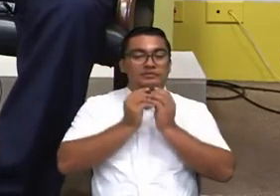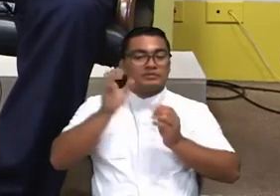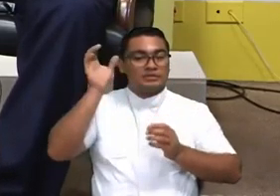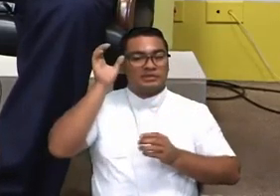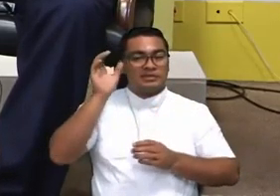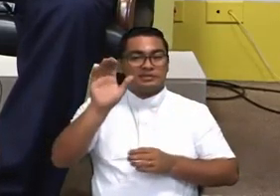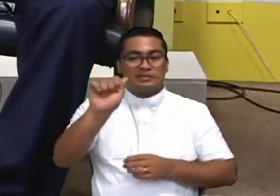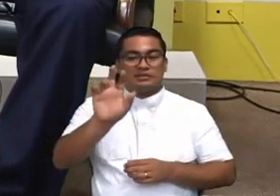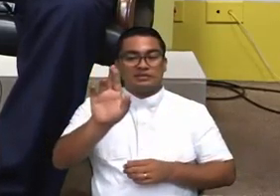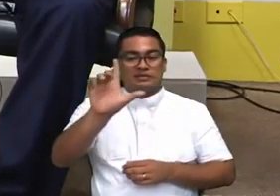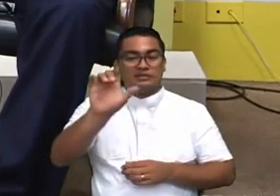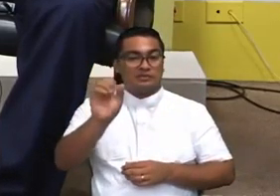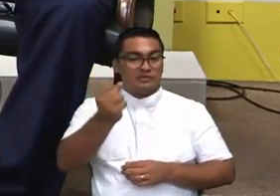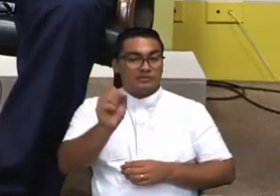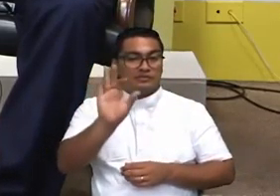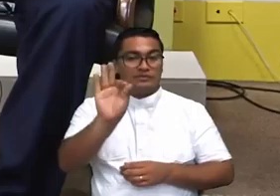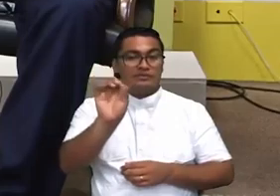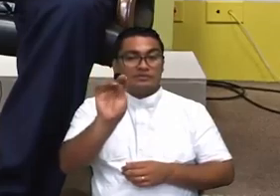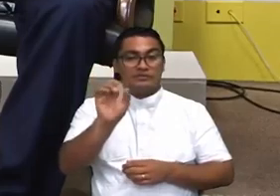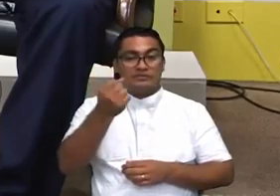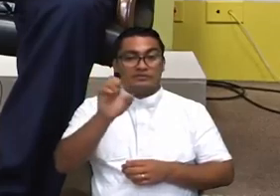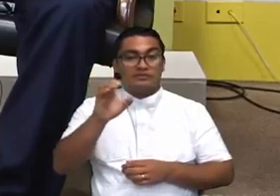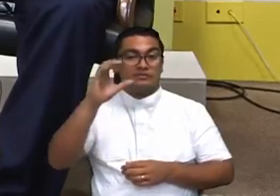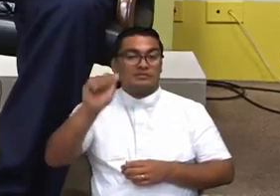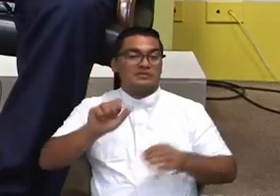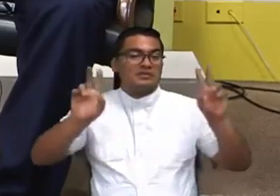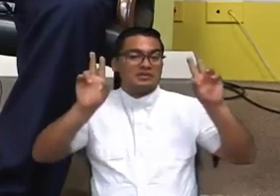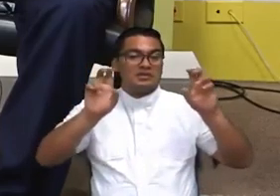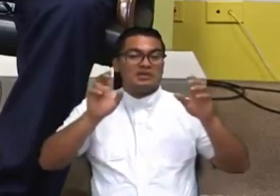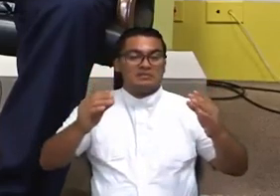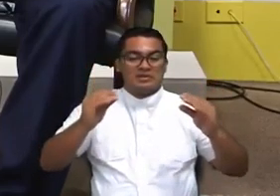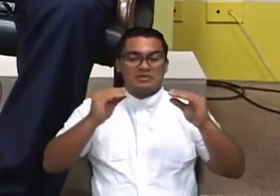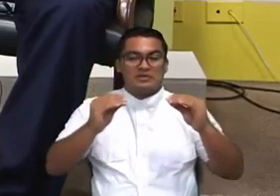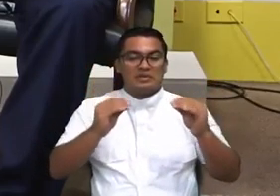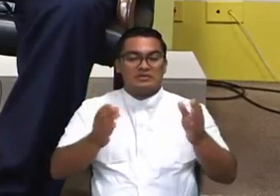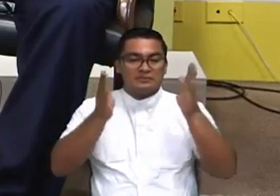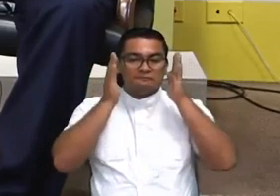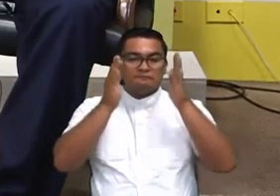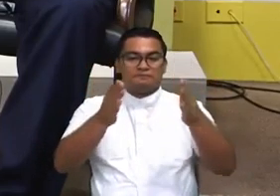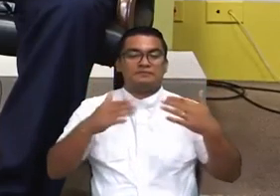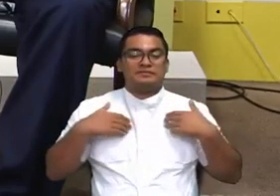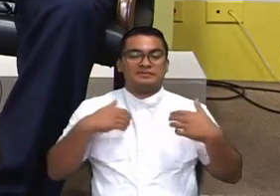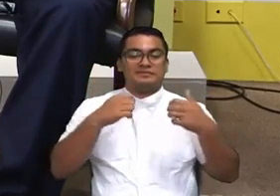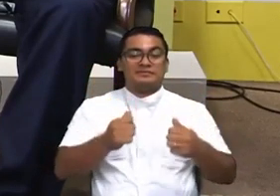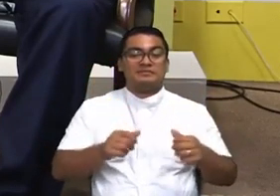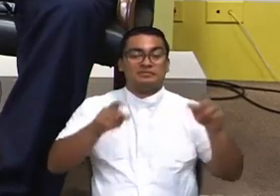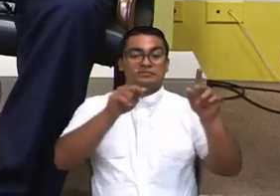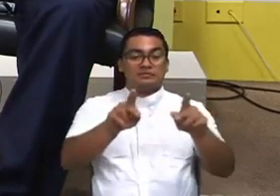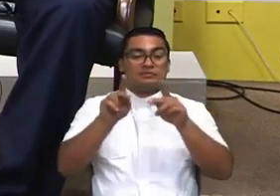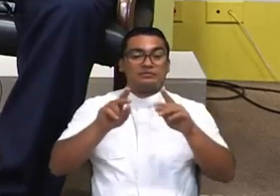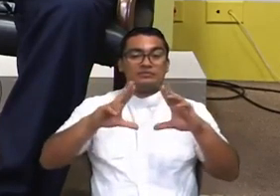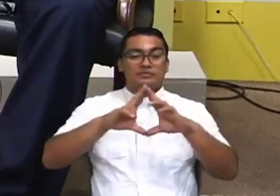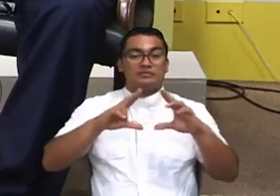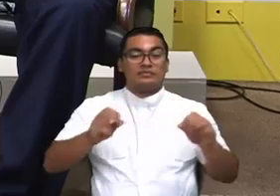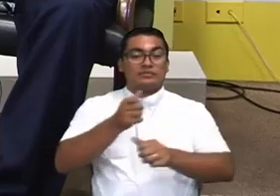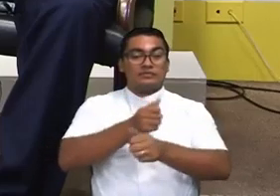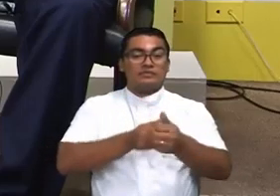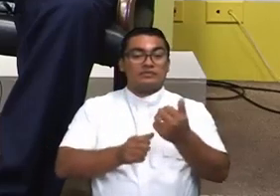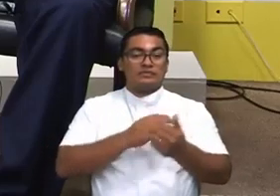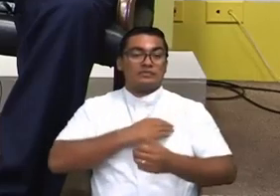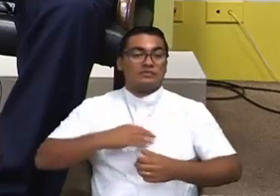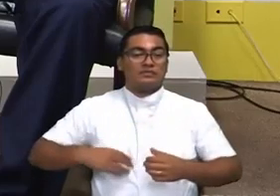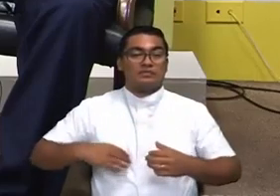Amador, precisamente también fue la educación y la atención en salud de los nicaragüenses. Hoy el viceministro del MINSA, el viceministro de